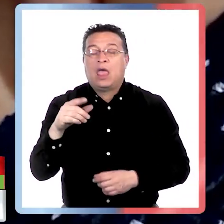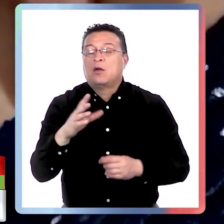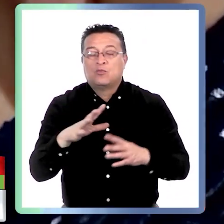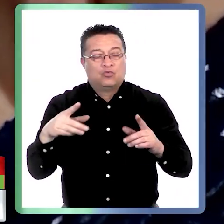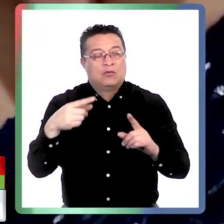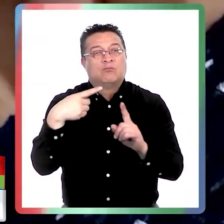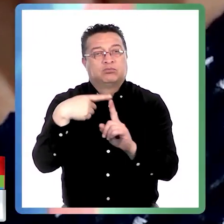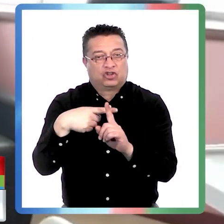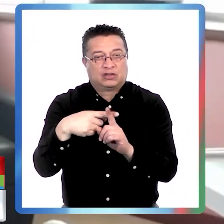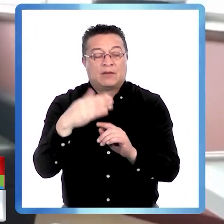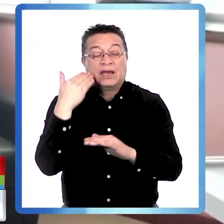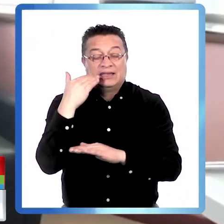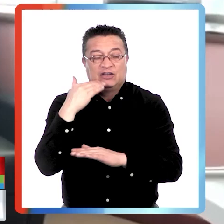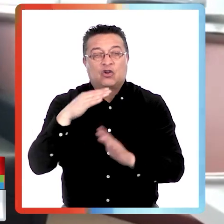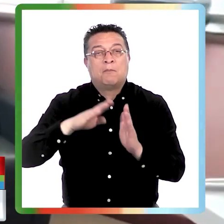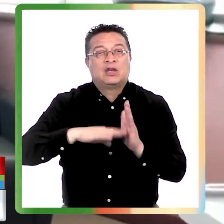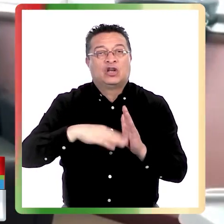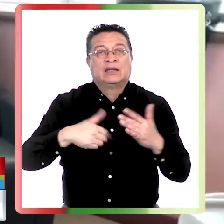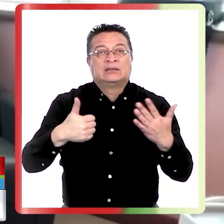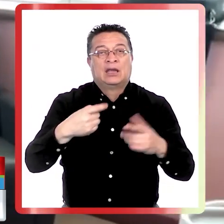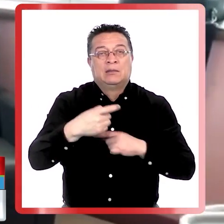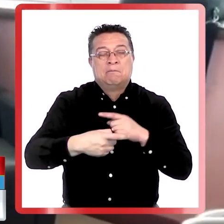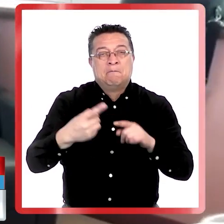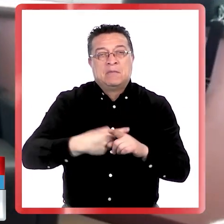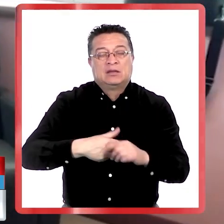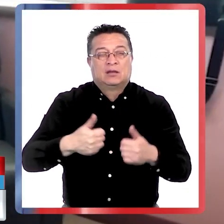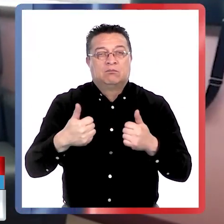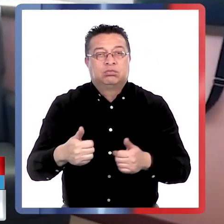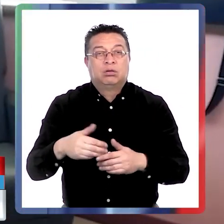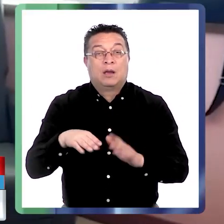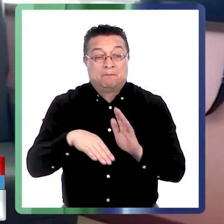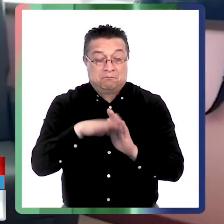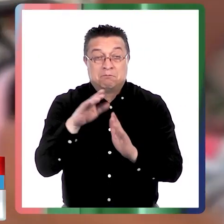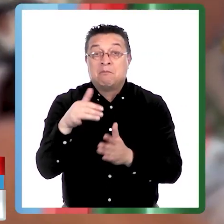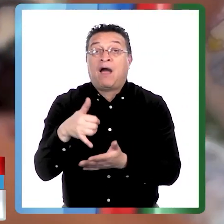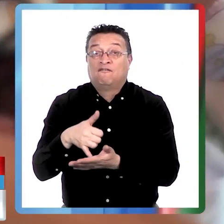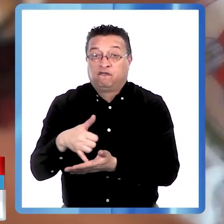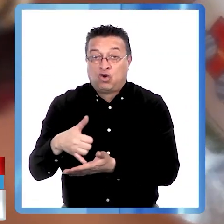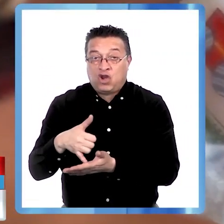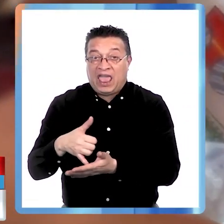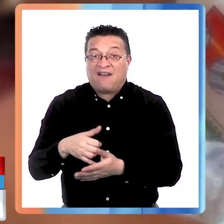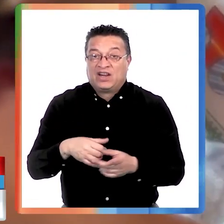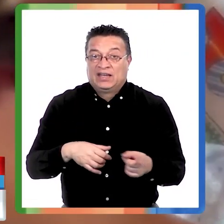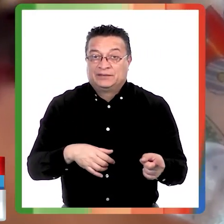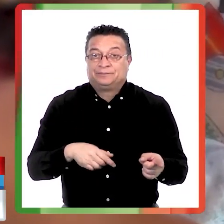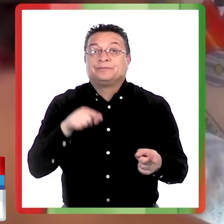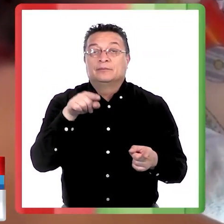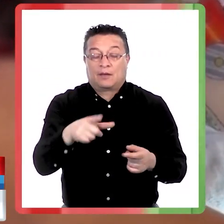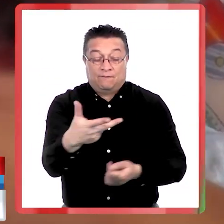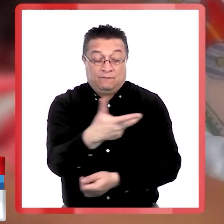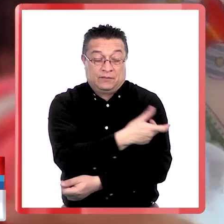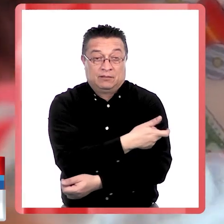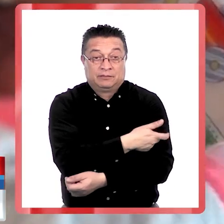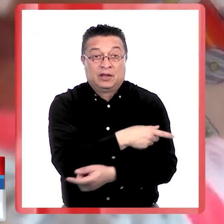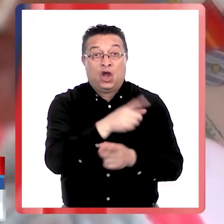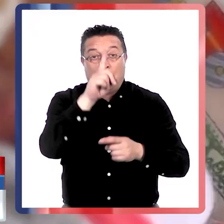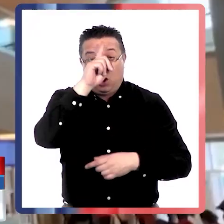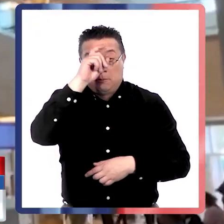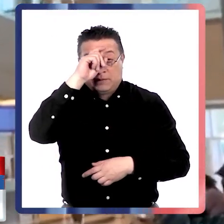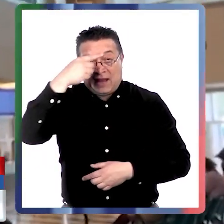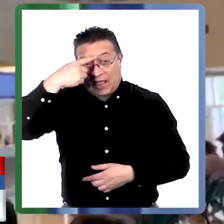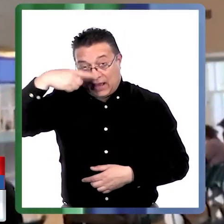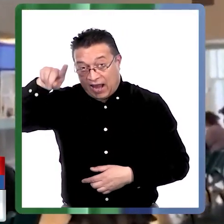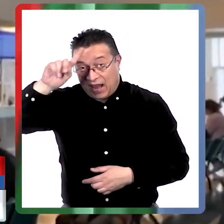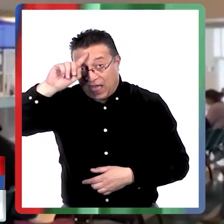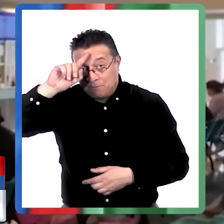efectiva, especialmente en niños menores de 6 meses, grupo más vulnerable a este virus respiratorio. La campaña de vacunación en el